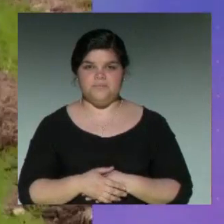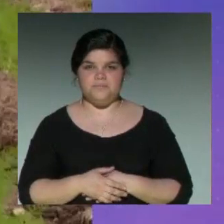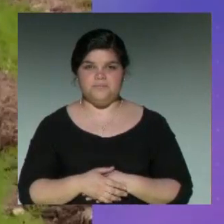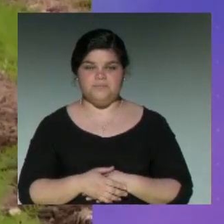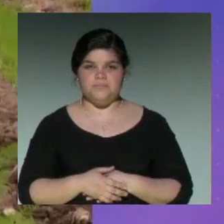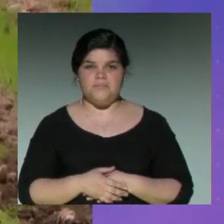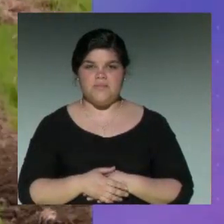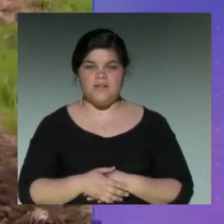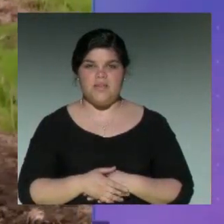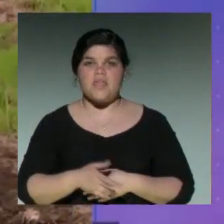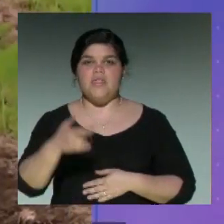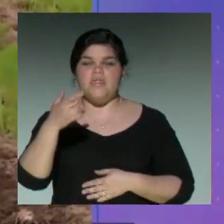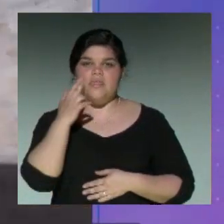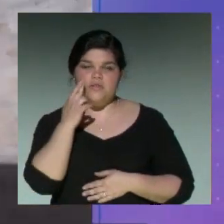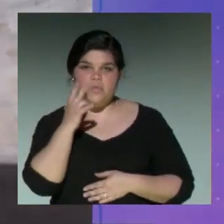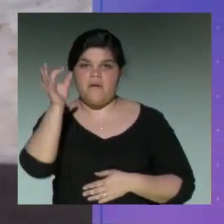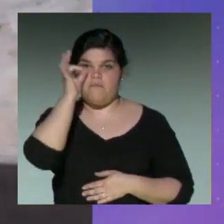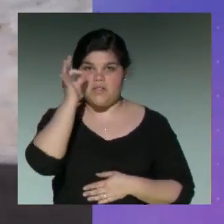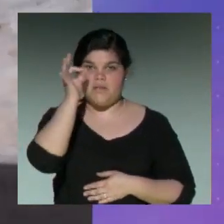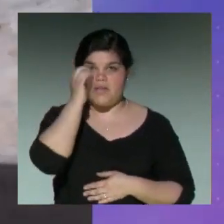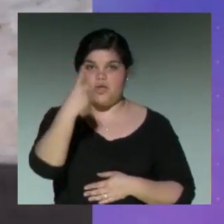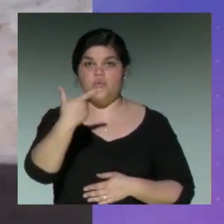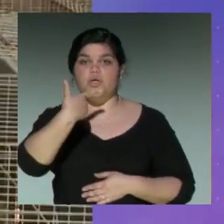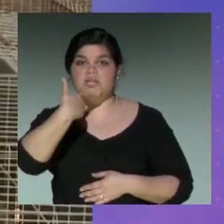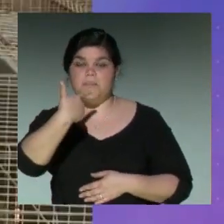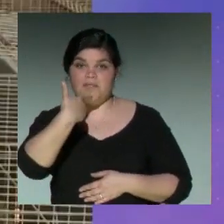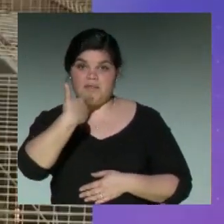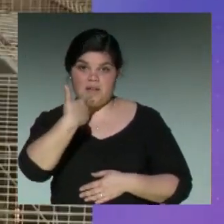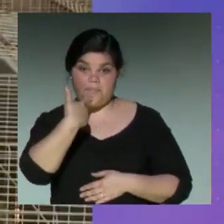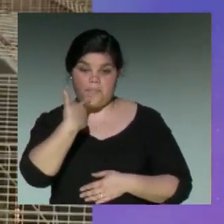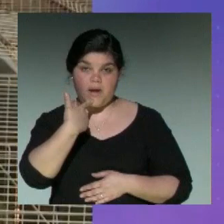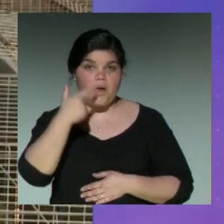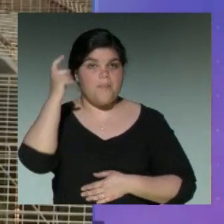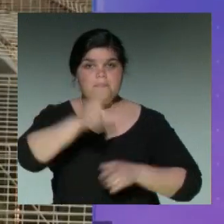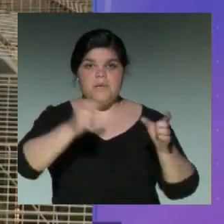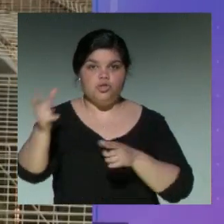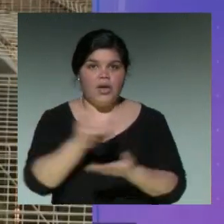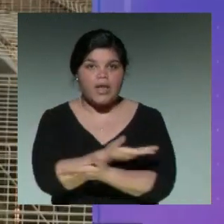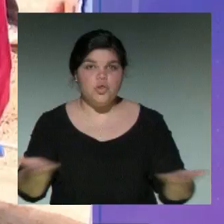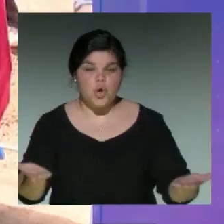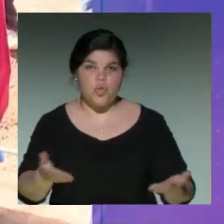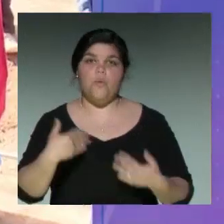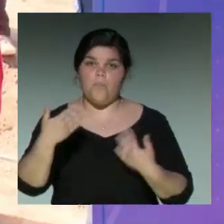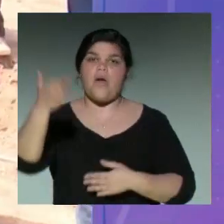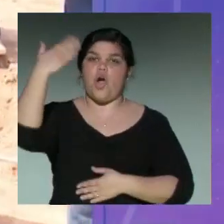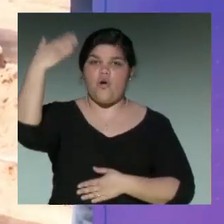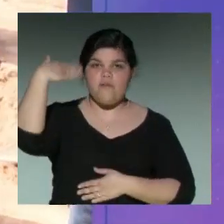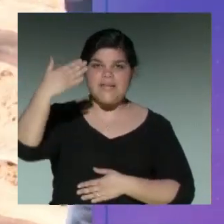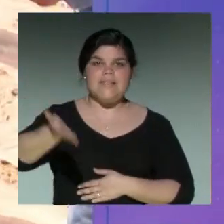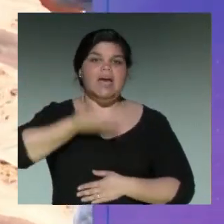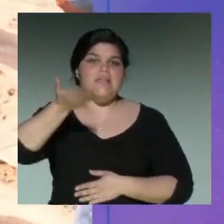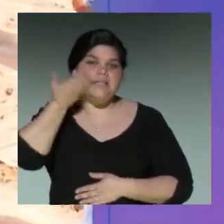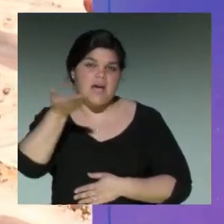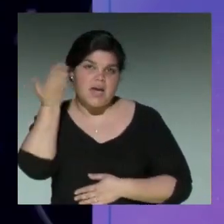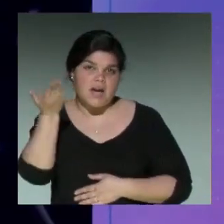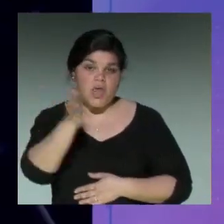El 19, 20 y 21 de septiembre, todos los interesados podrán asistir a conferencias, charlas magistrales,